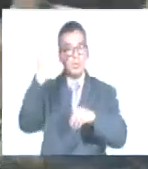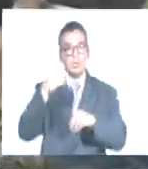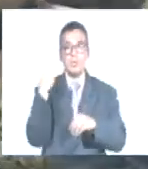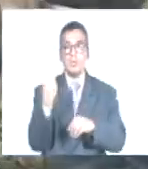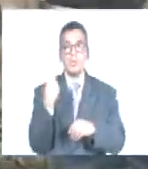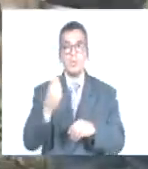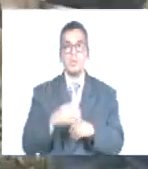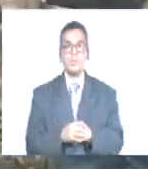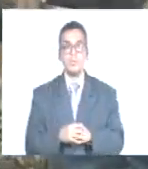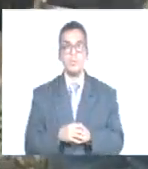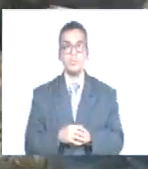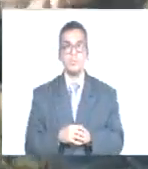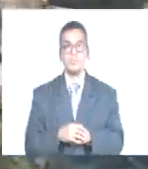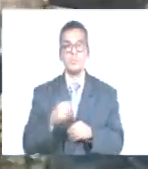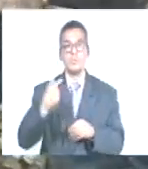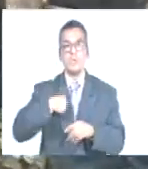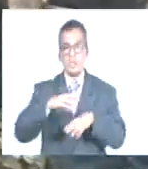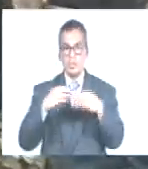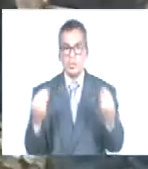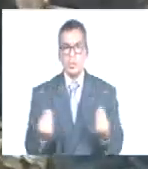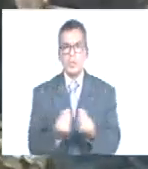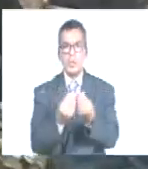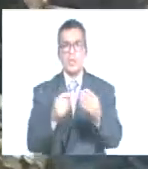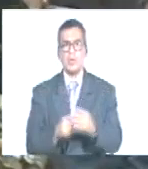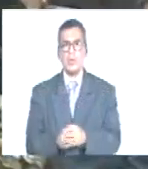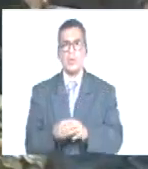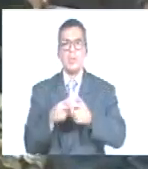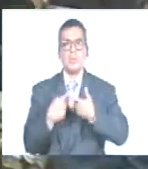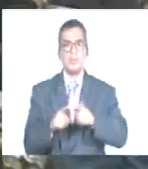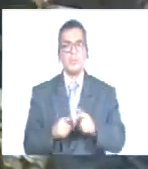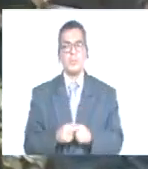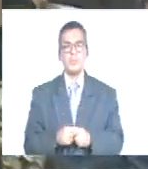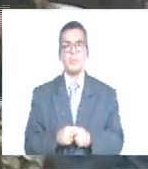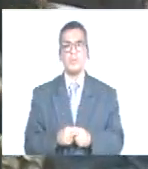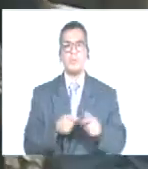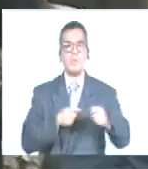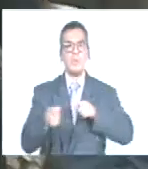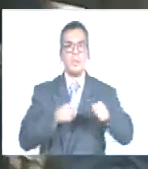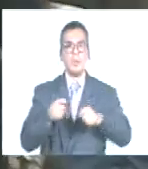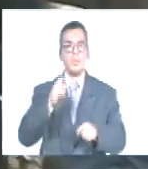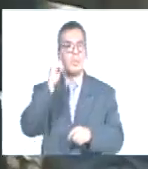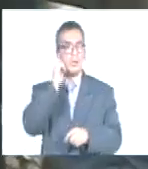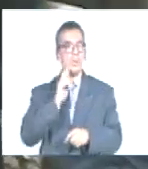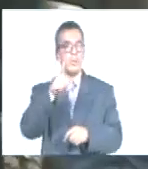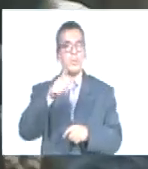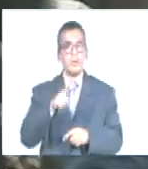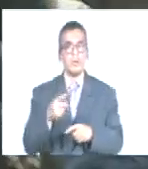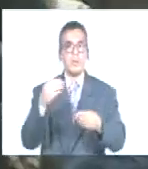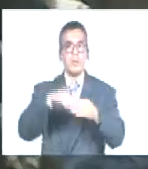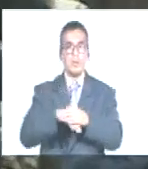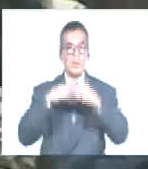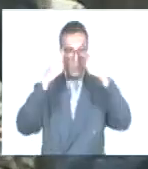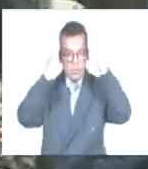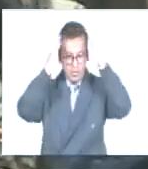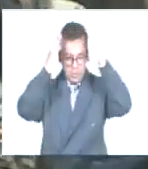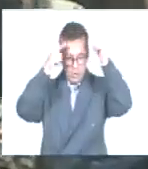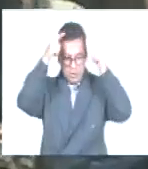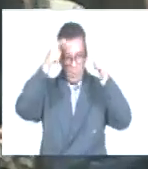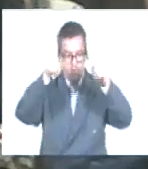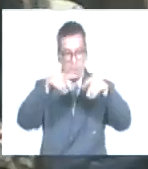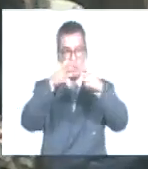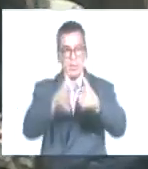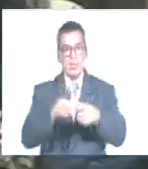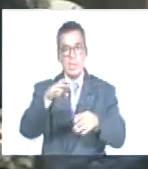simple alguien que acompañaba, pero desde el movimiento bolivariano que nos inculcó el comandante Chávez, mi padre Alí